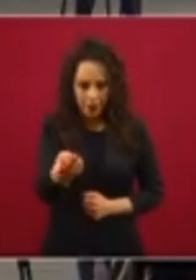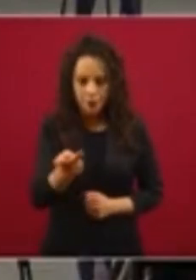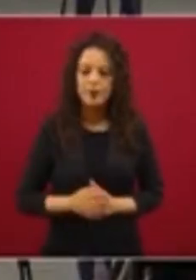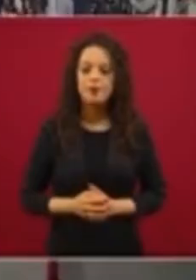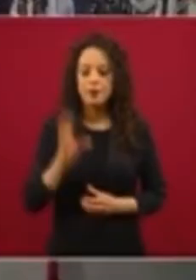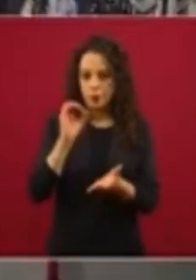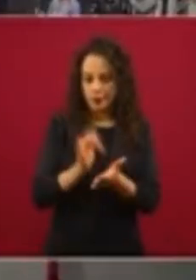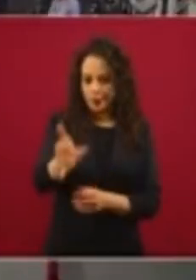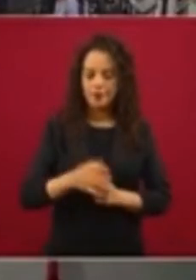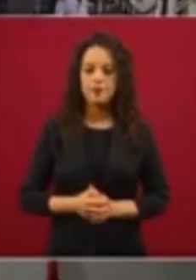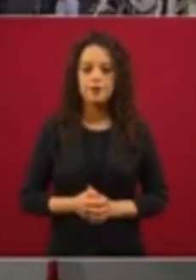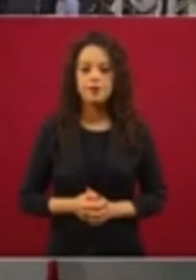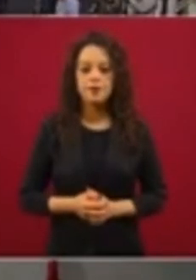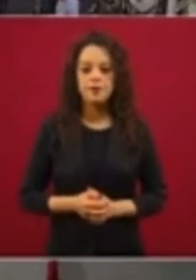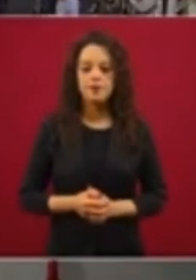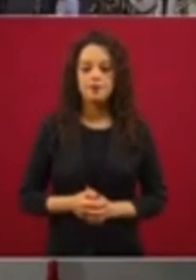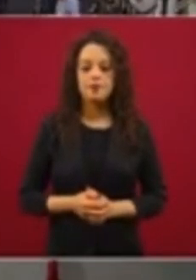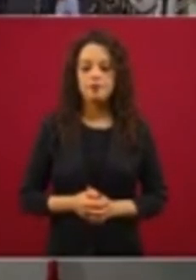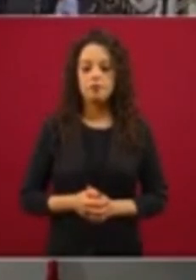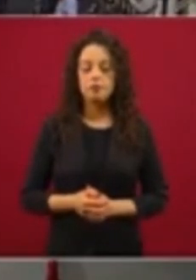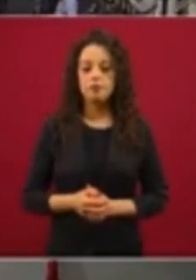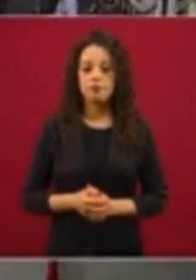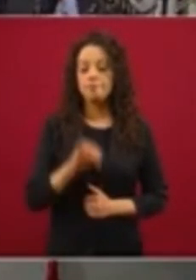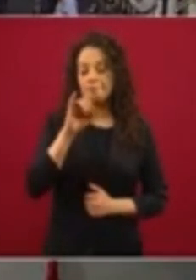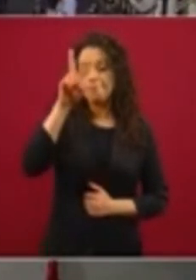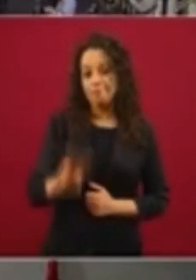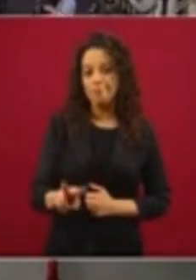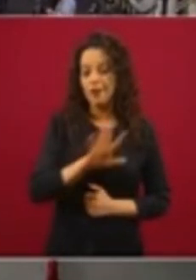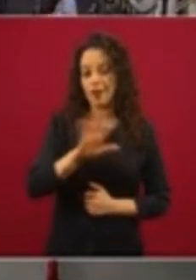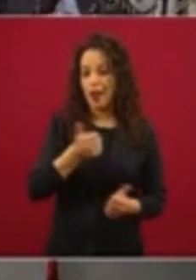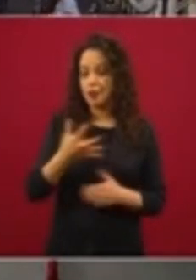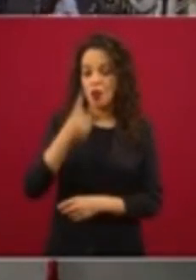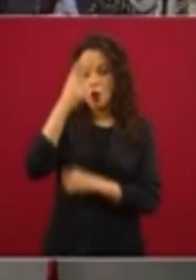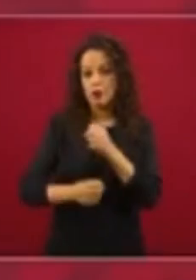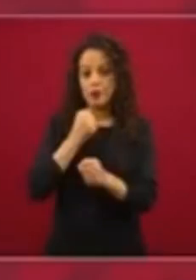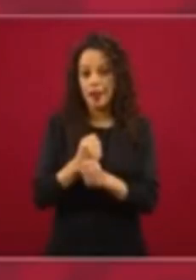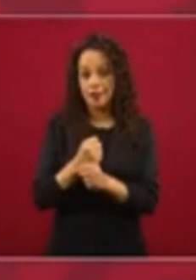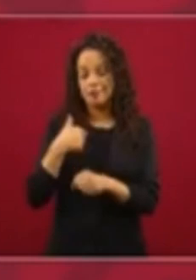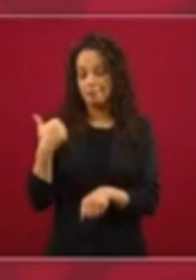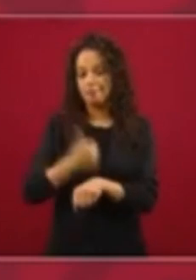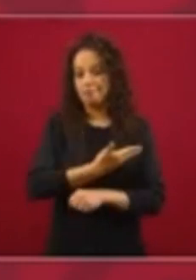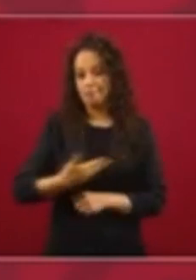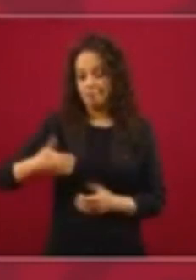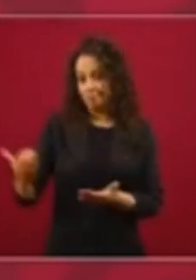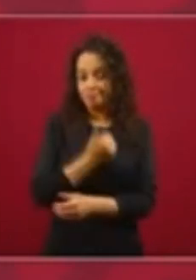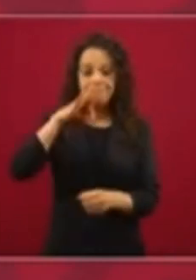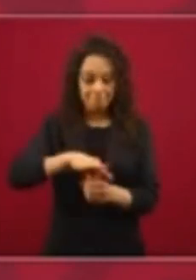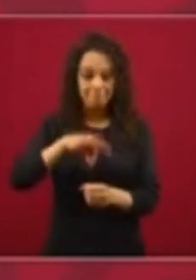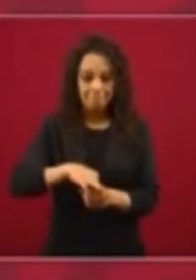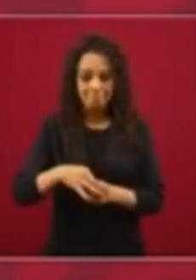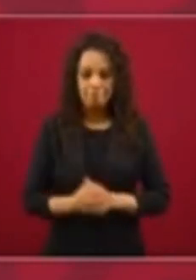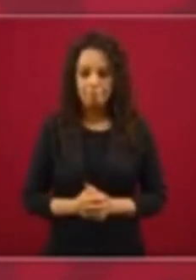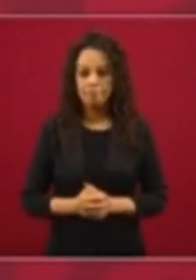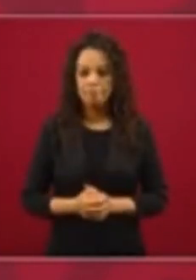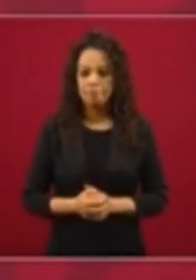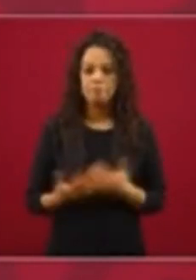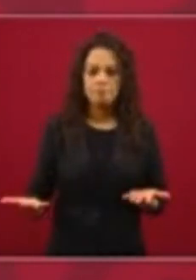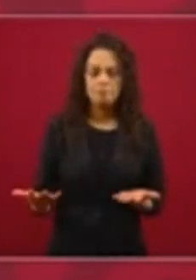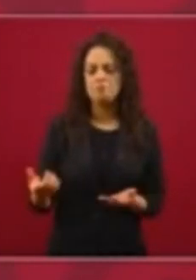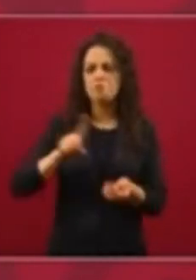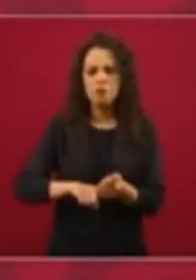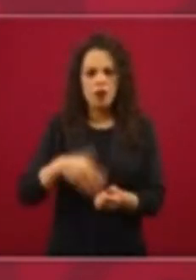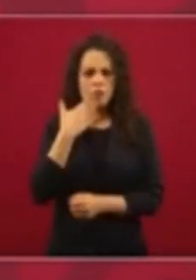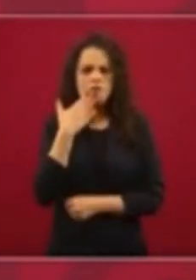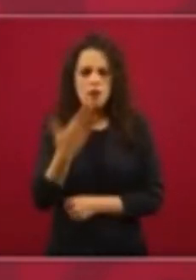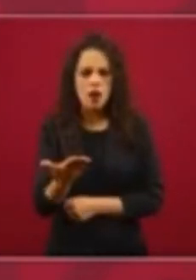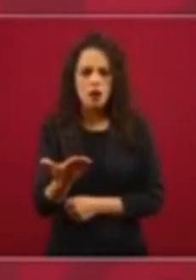Estamos cumpliendo en efecto 2 años del triunfo. Creo que el resultado es bueno, a pesar